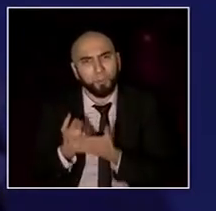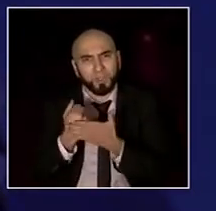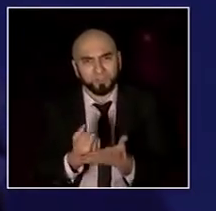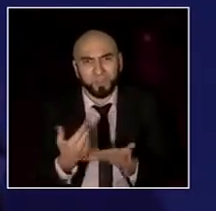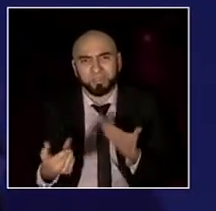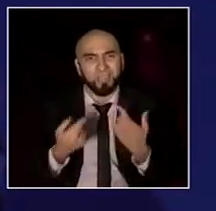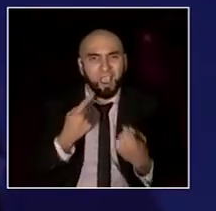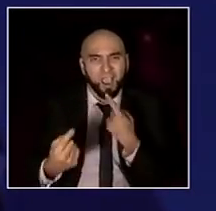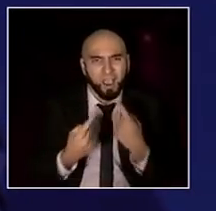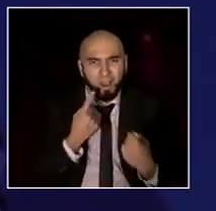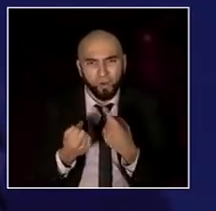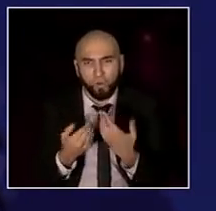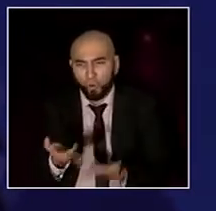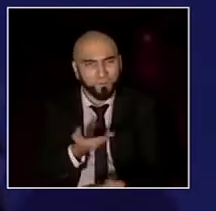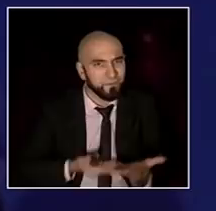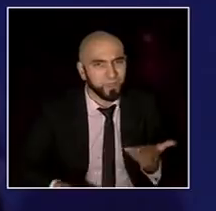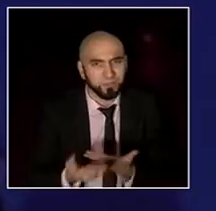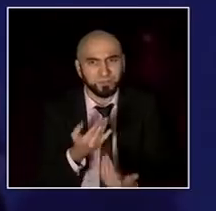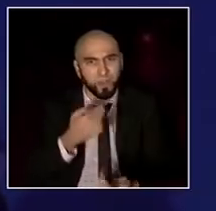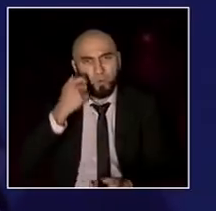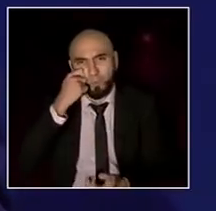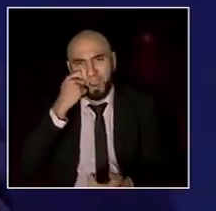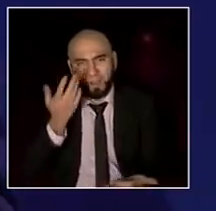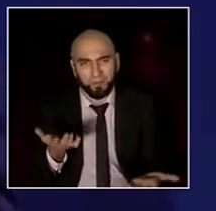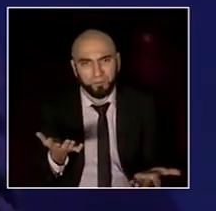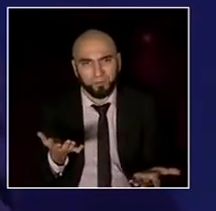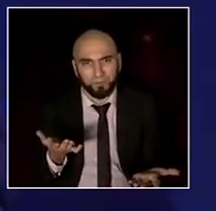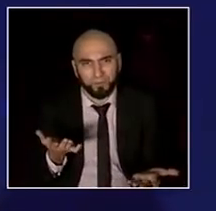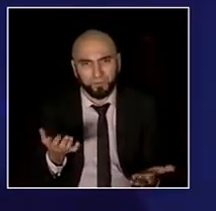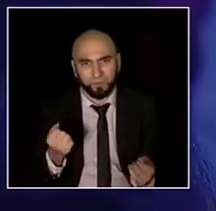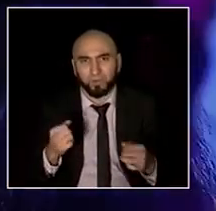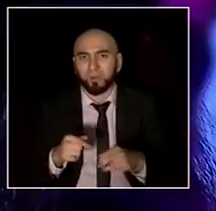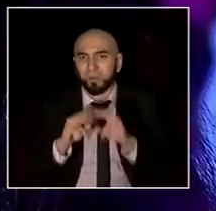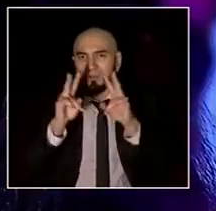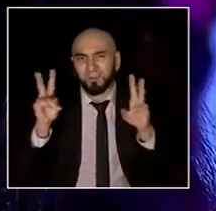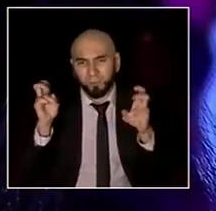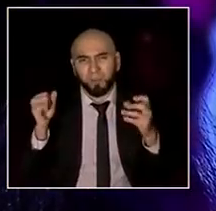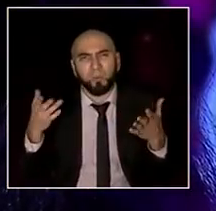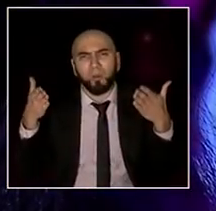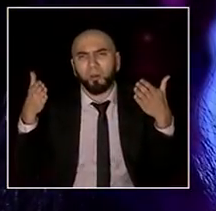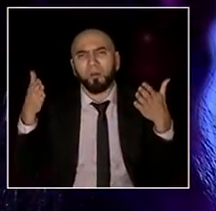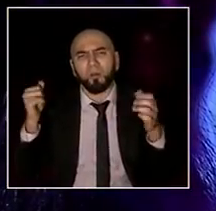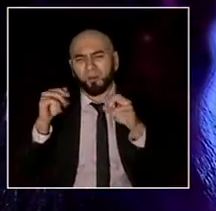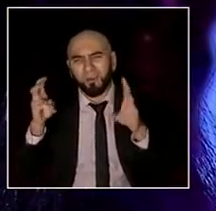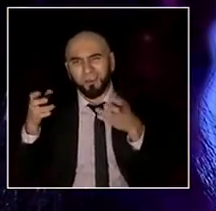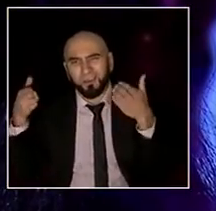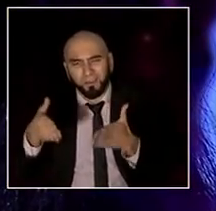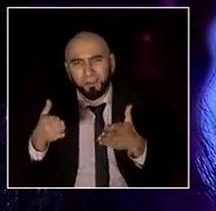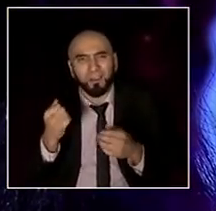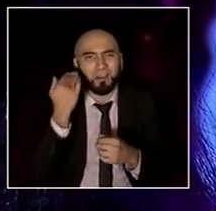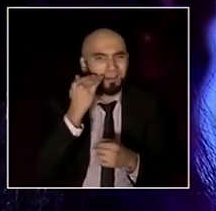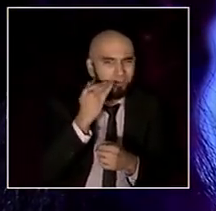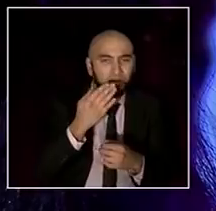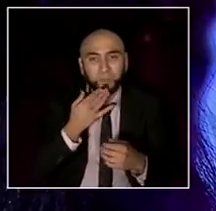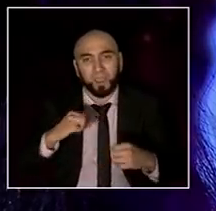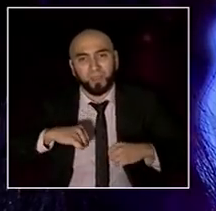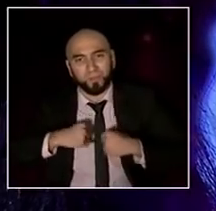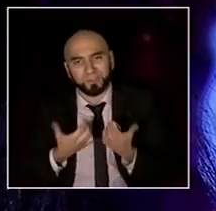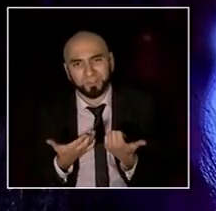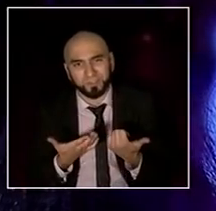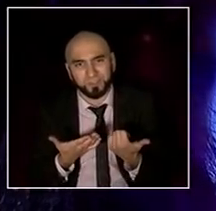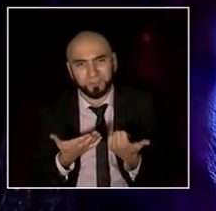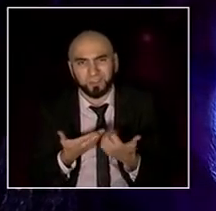humana. La disociación de aspecto es un rasgo de los niños y adolescentes, cuyo efecto es que